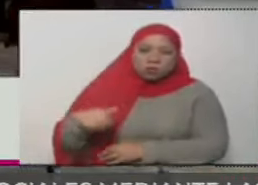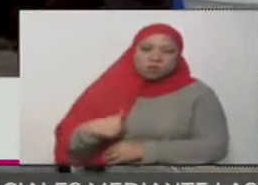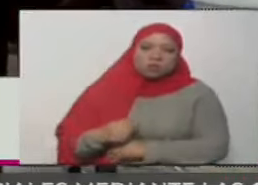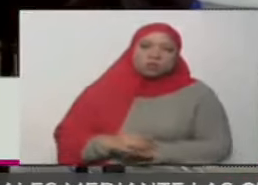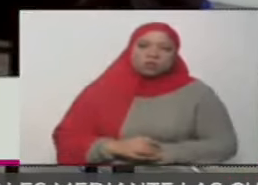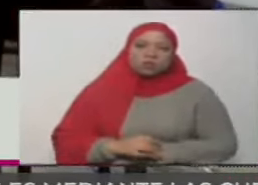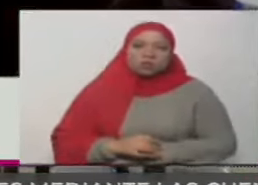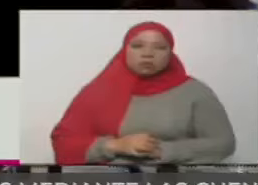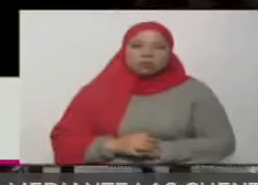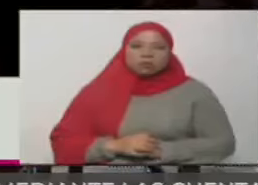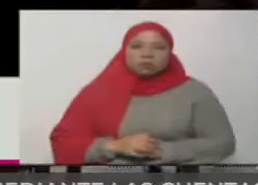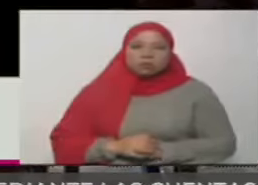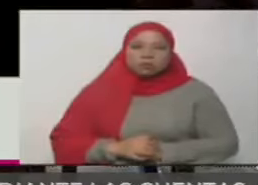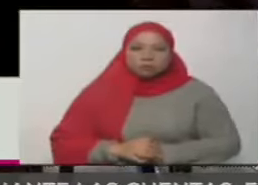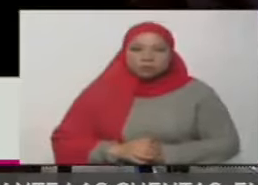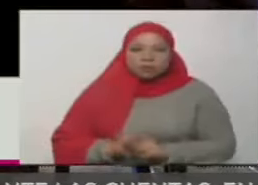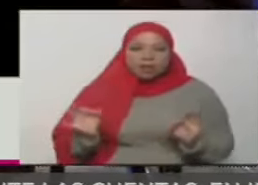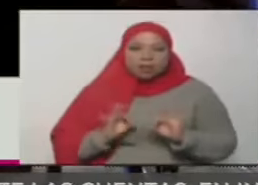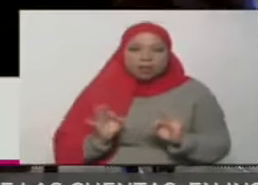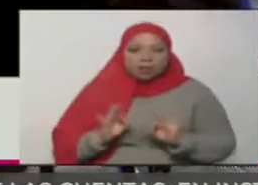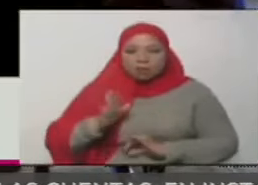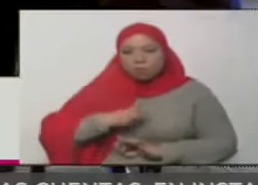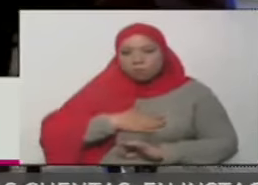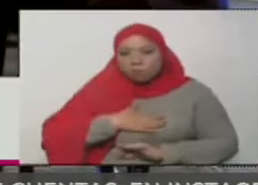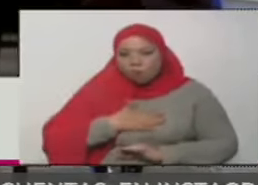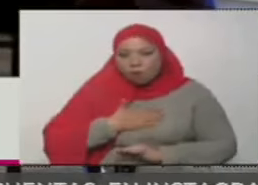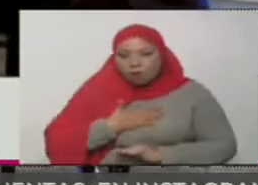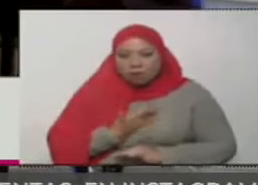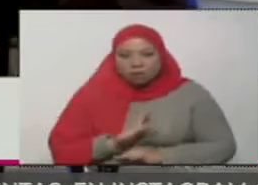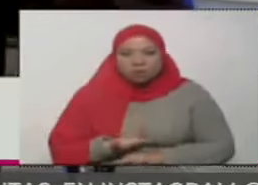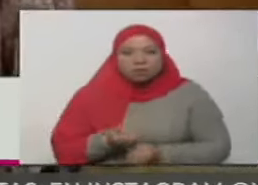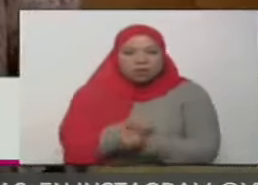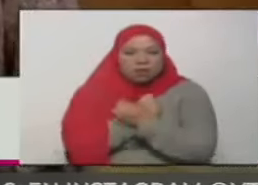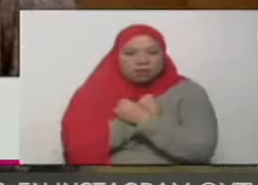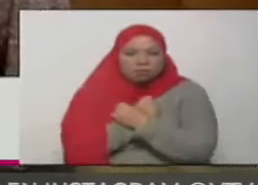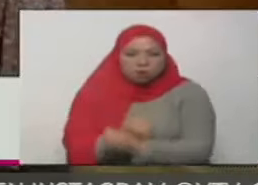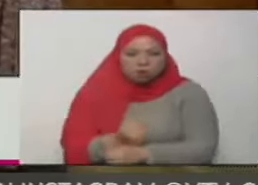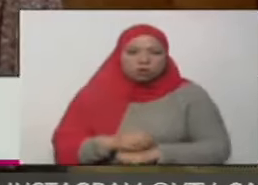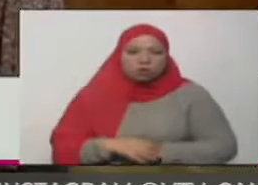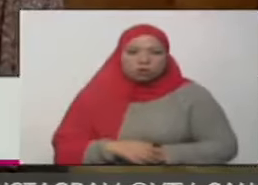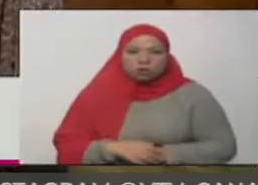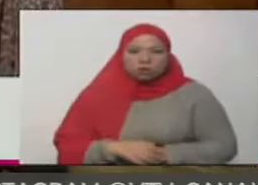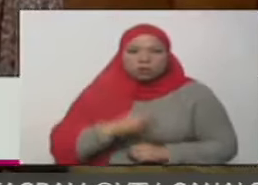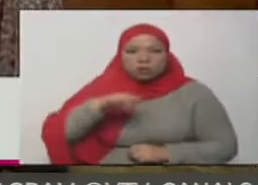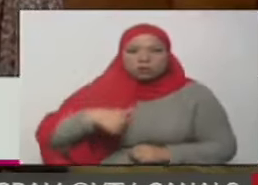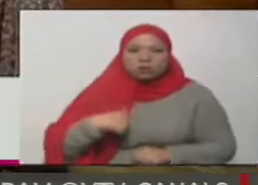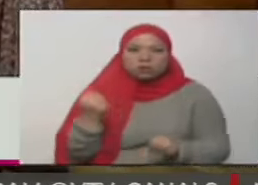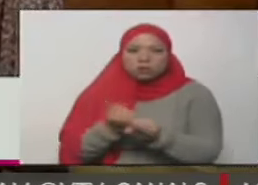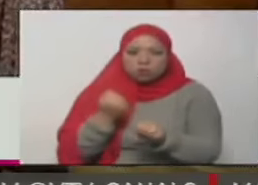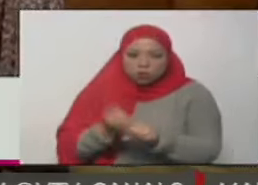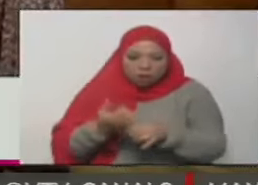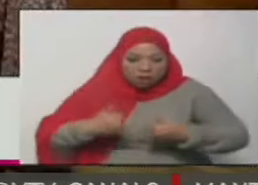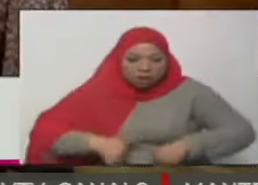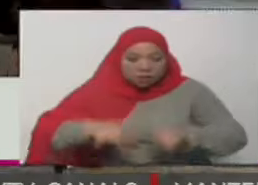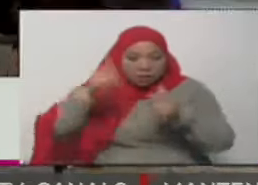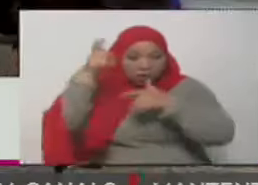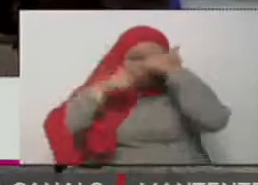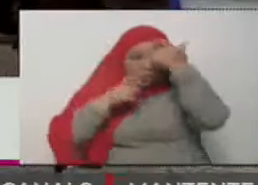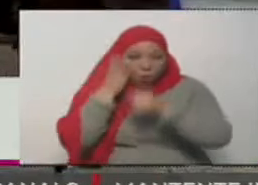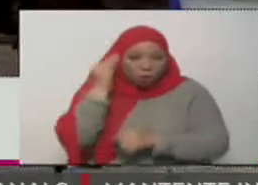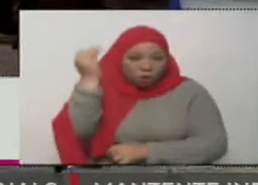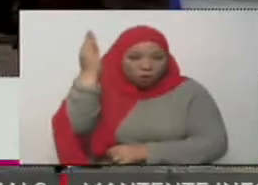dejen. Nadie puede sustituir el amor, porque nosotros somos los hijos de Dios.